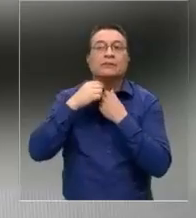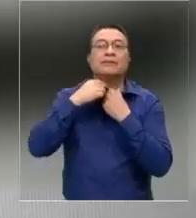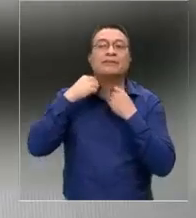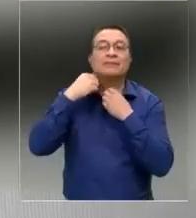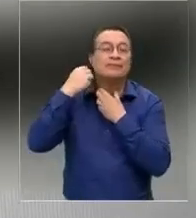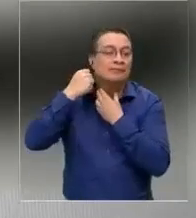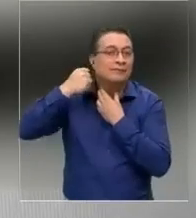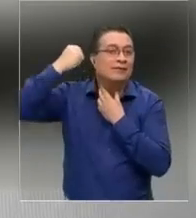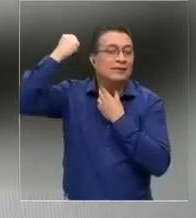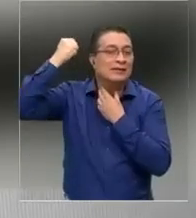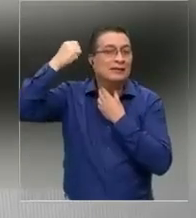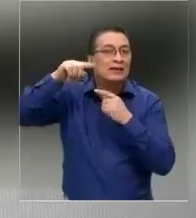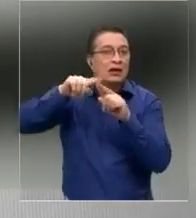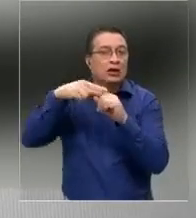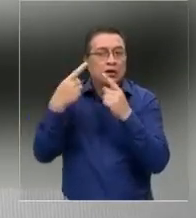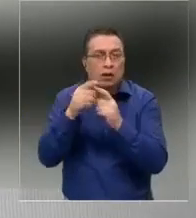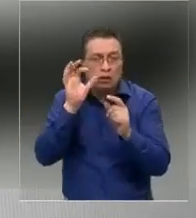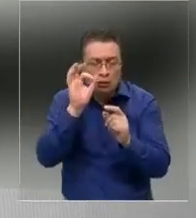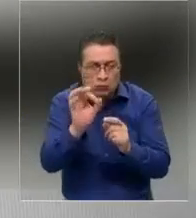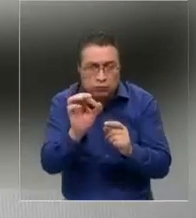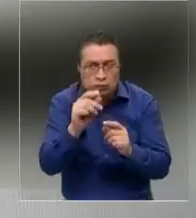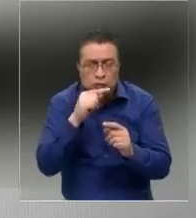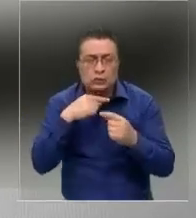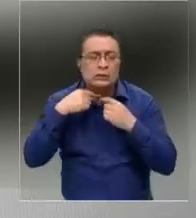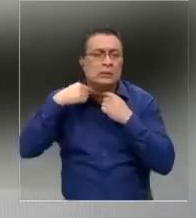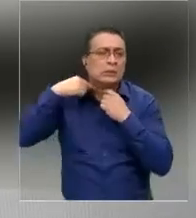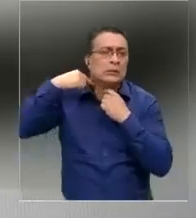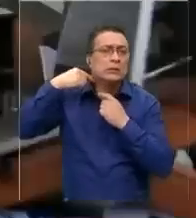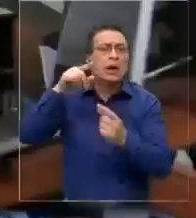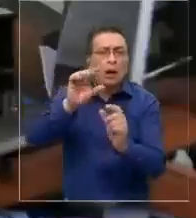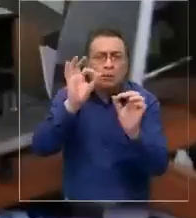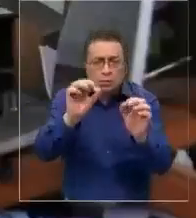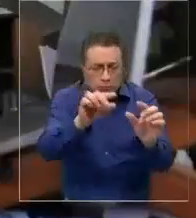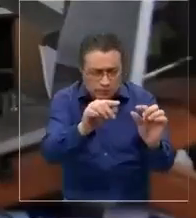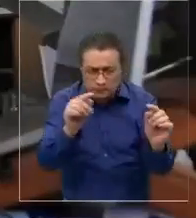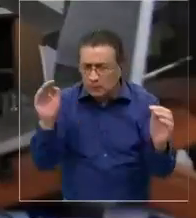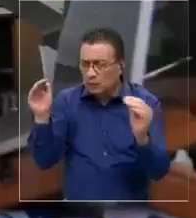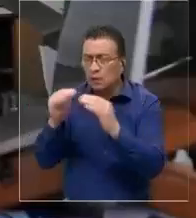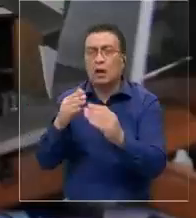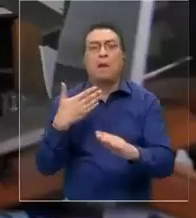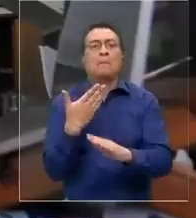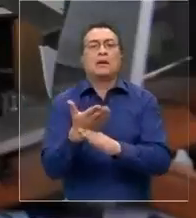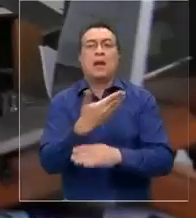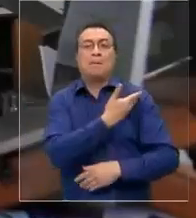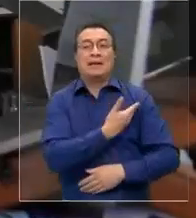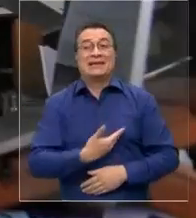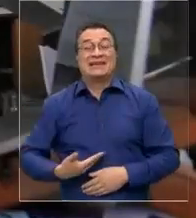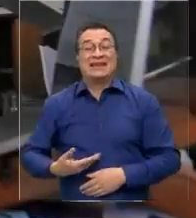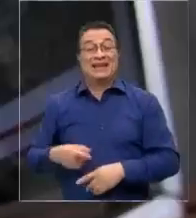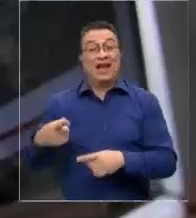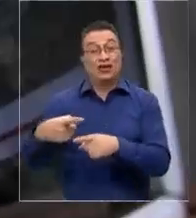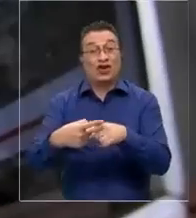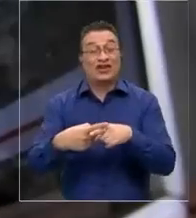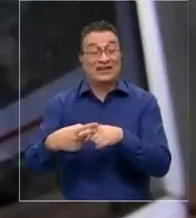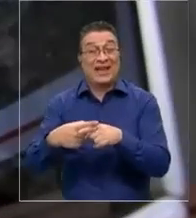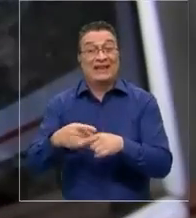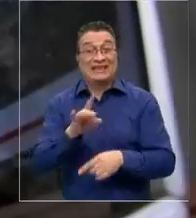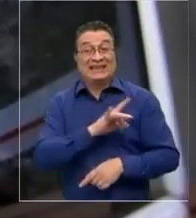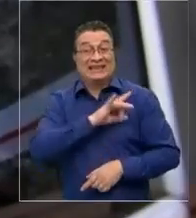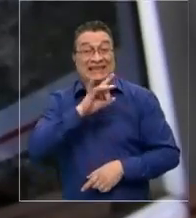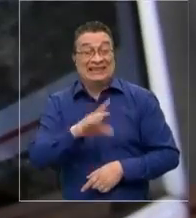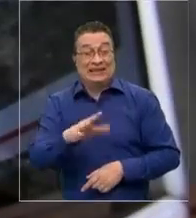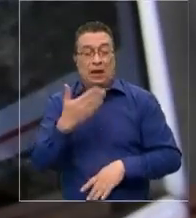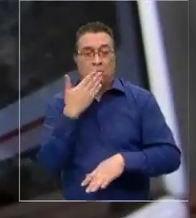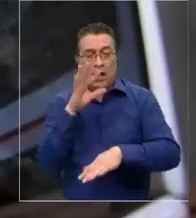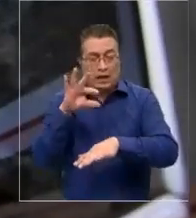la región cervical donde se localizaba el surco y solicitó a la presidenta de la Sociedad Chilena de Medicina Forense un